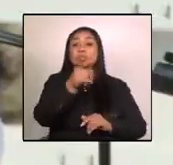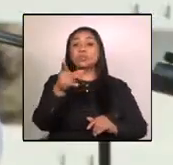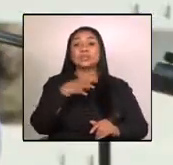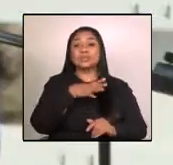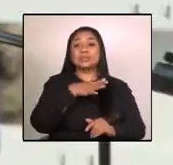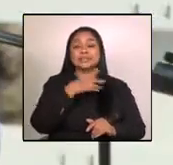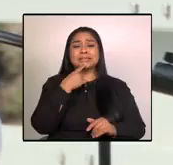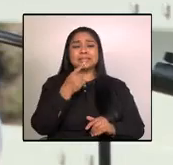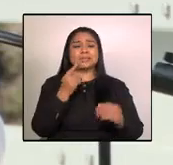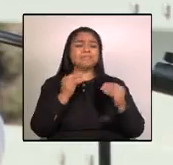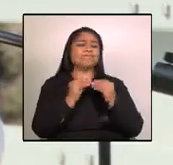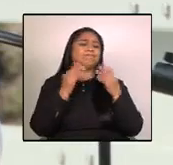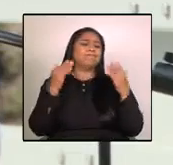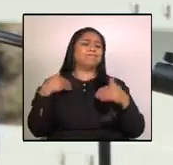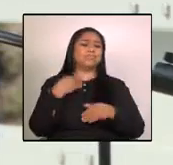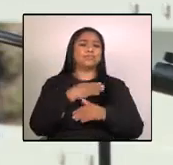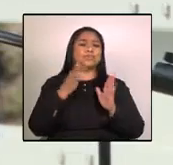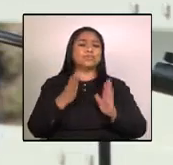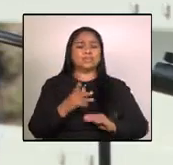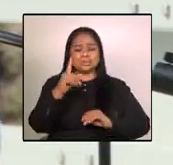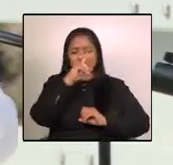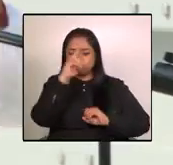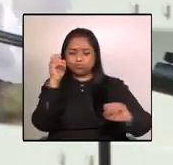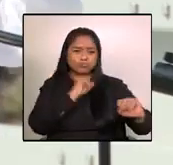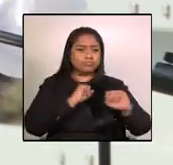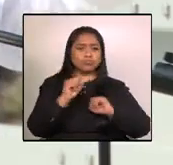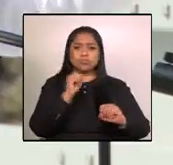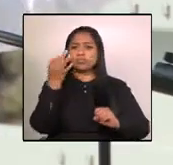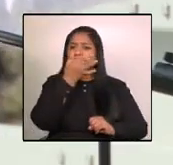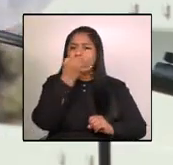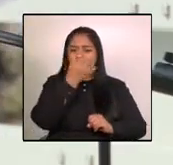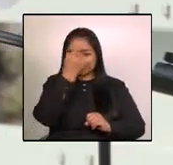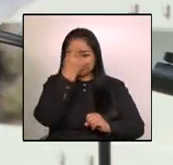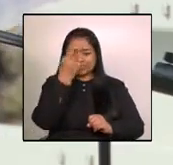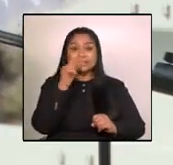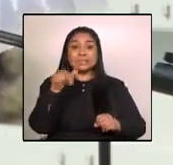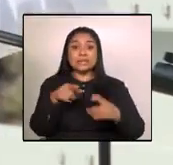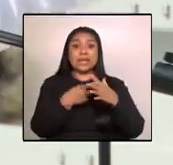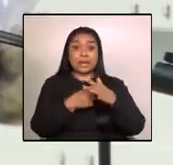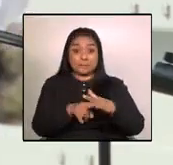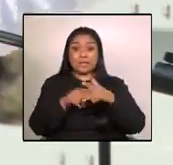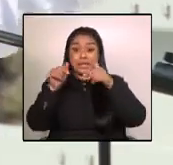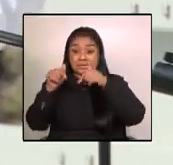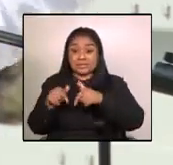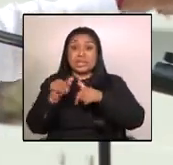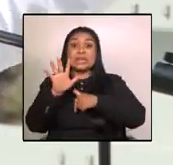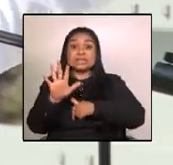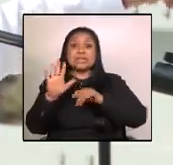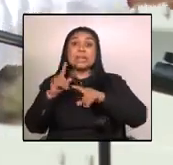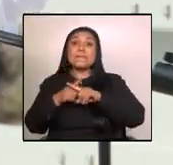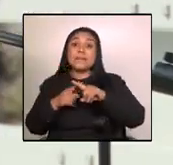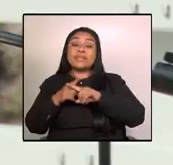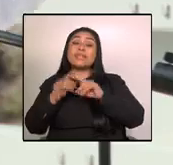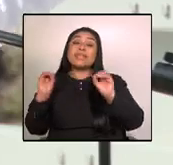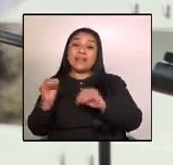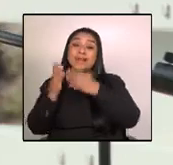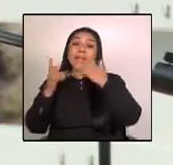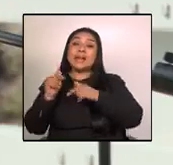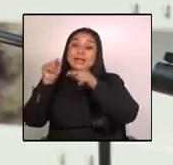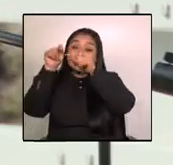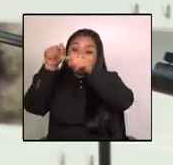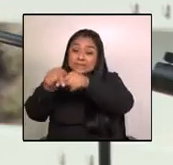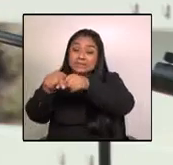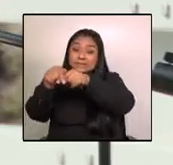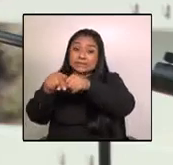gran ministra, una mujer de trabajo, una mujer que empezó su recorrido a las 5:30 de la mañana desde el